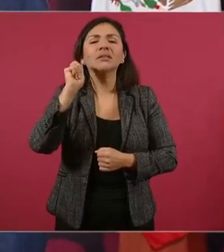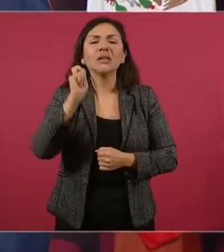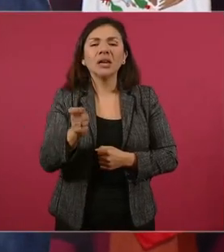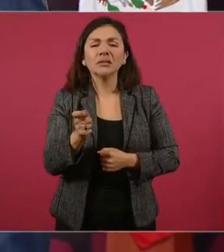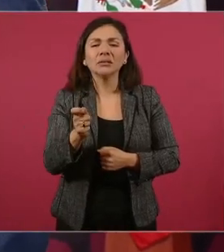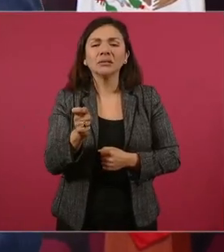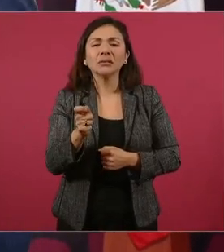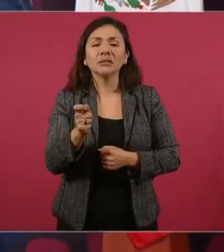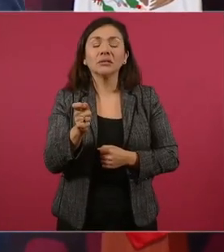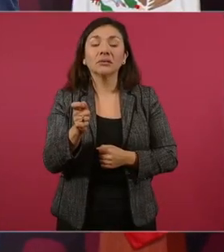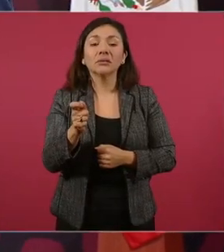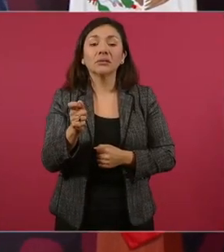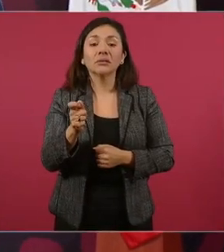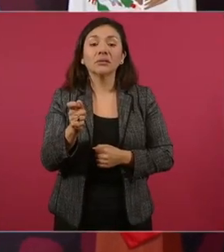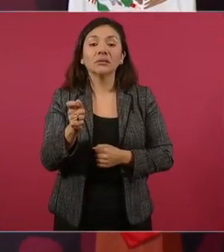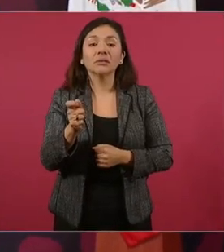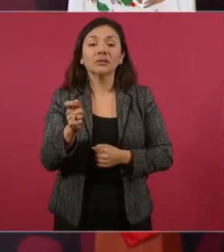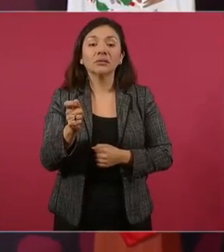son